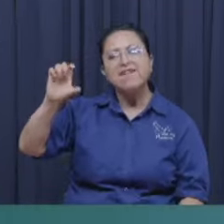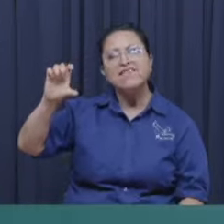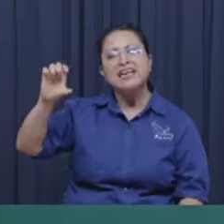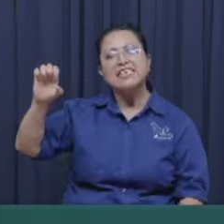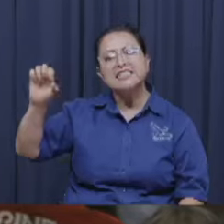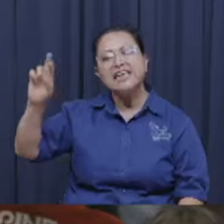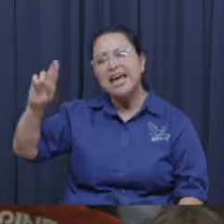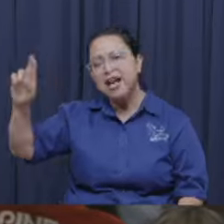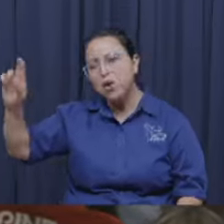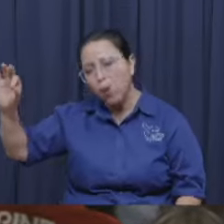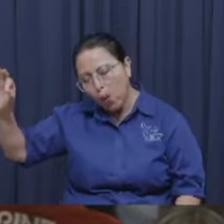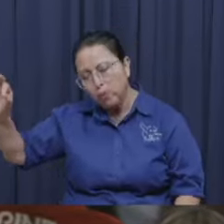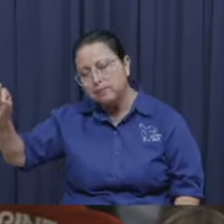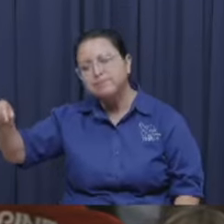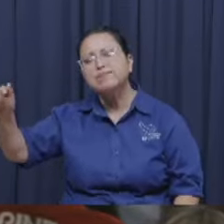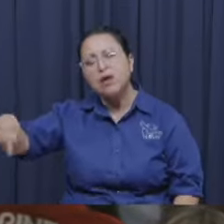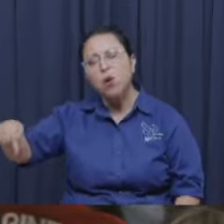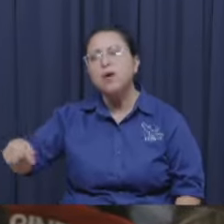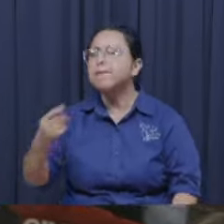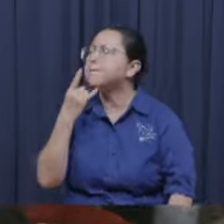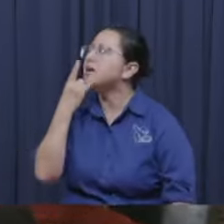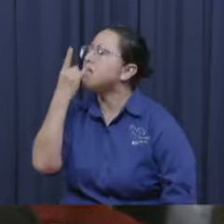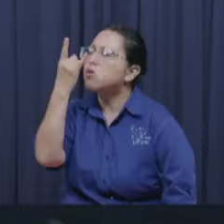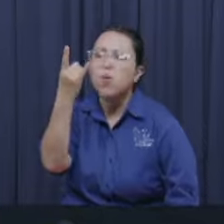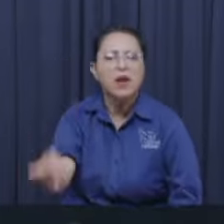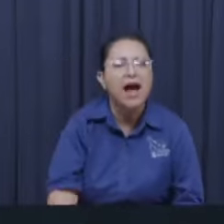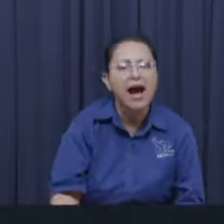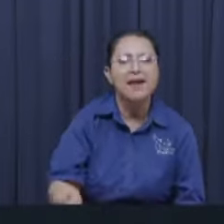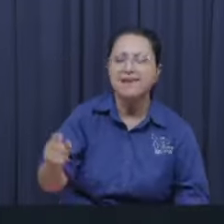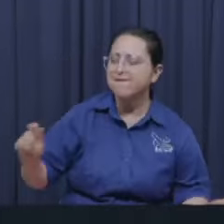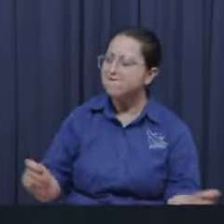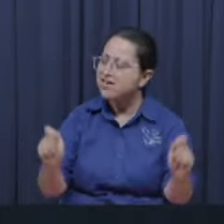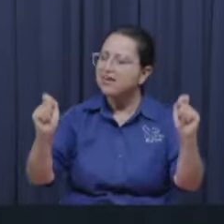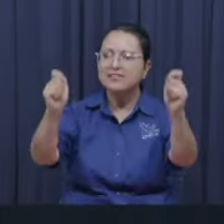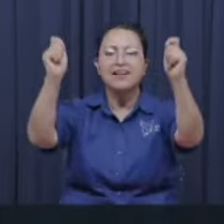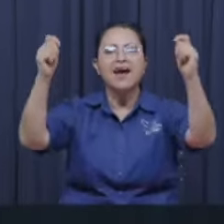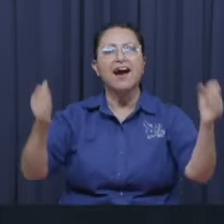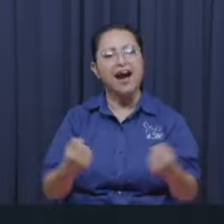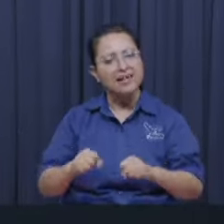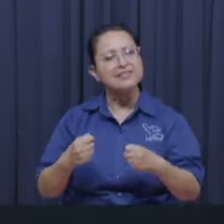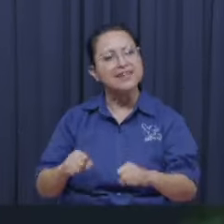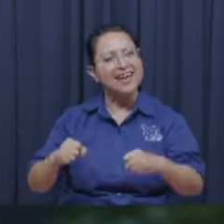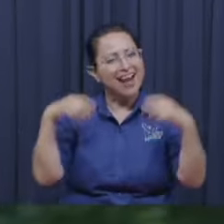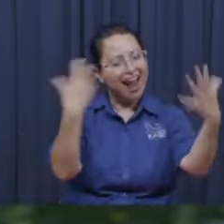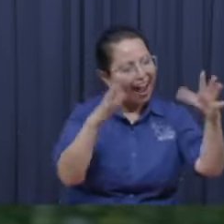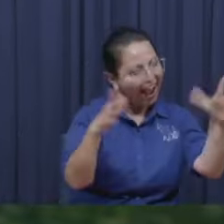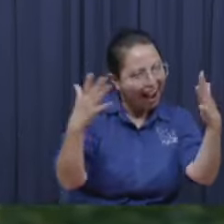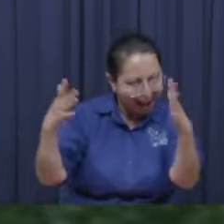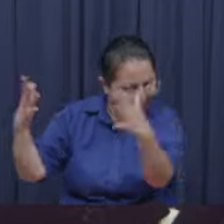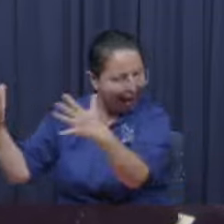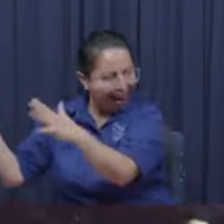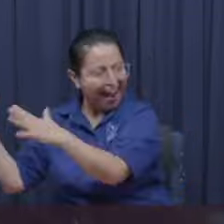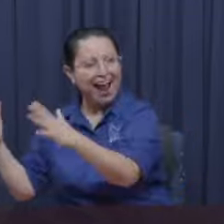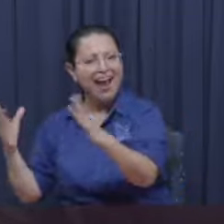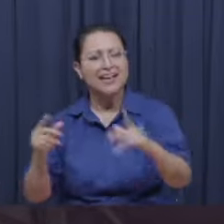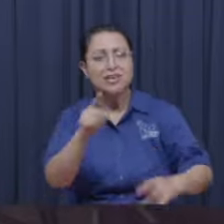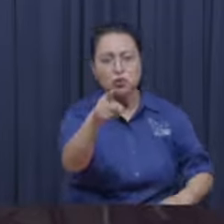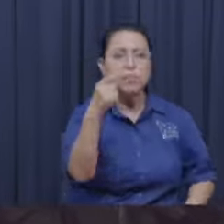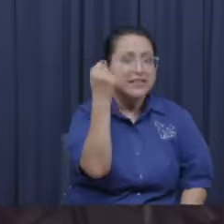del becerro, lo voy a perdonar y le voy a hacer fiesta. Denle un aplauso al rey, si me estoy dando a